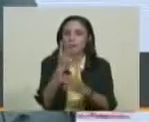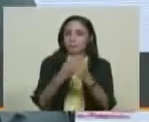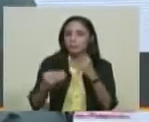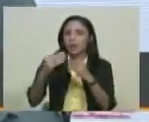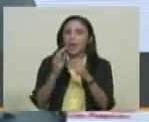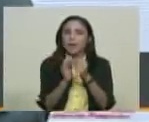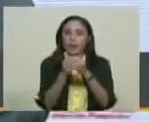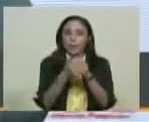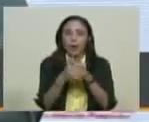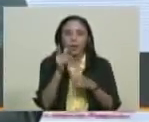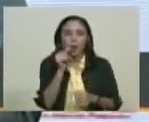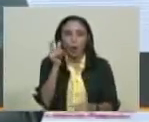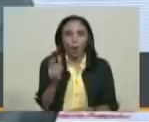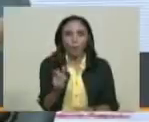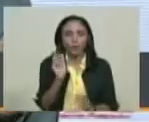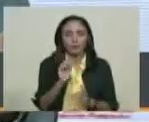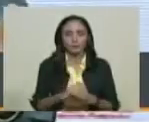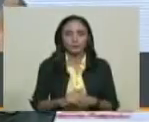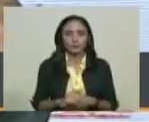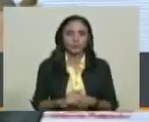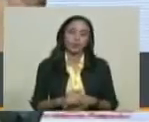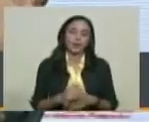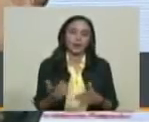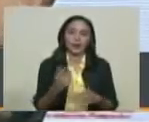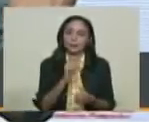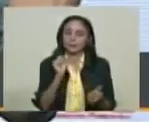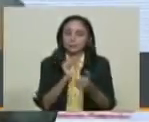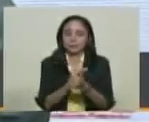primero, pudiéramos decir el primer delito.